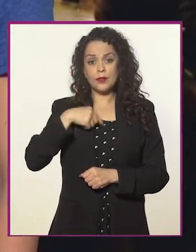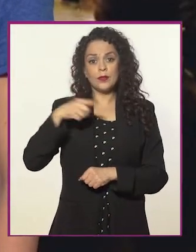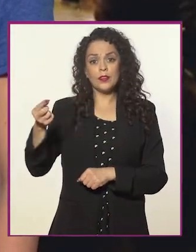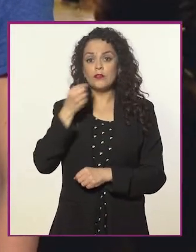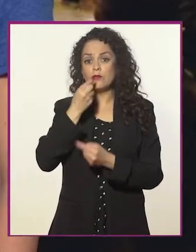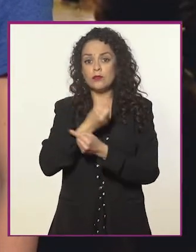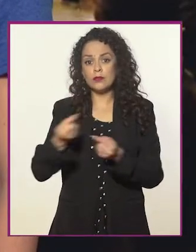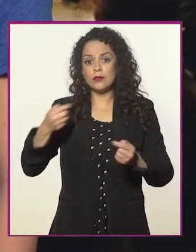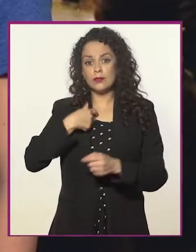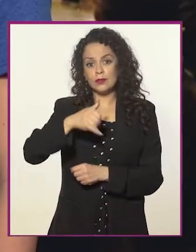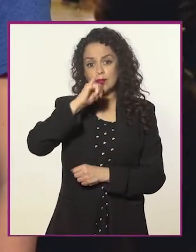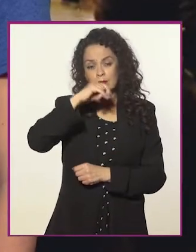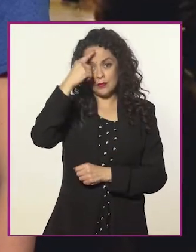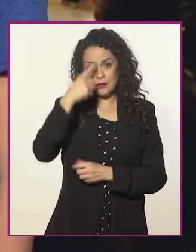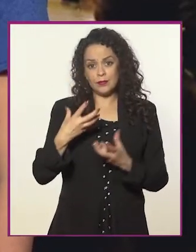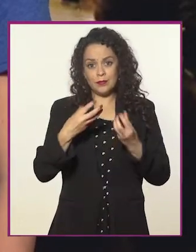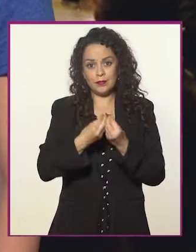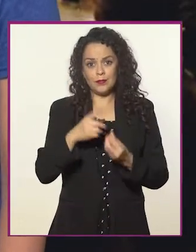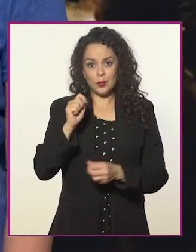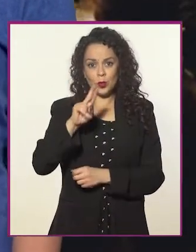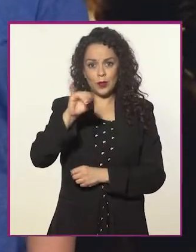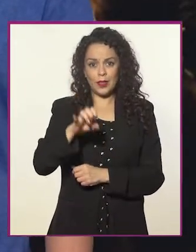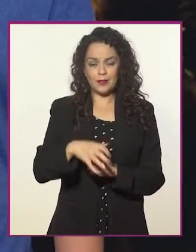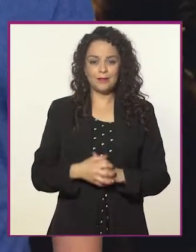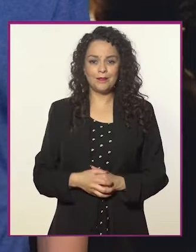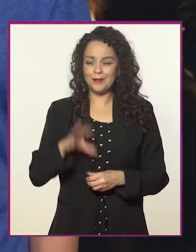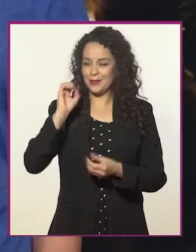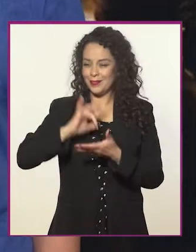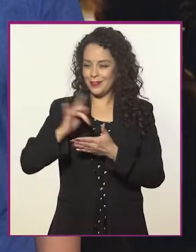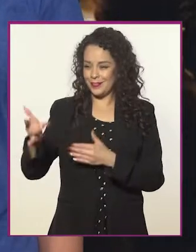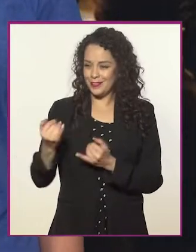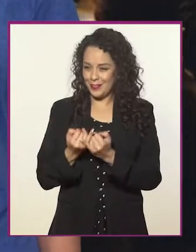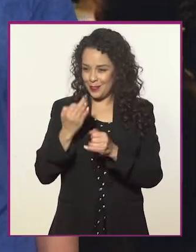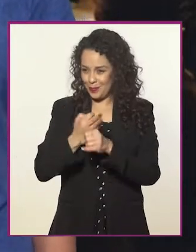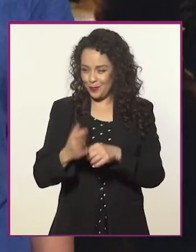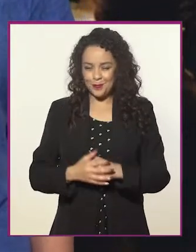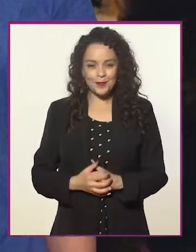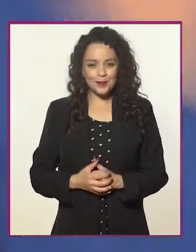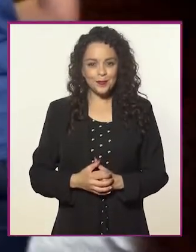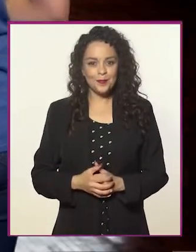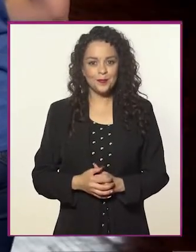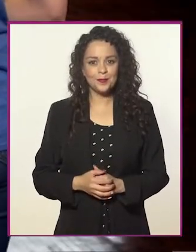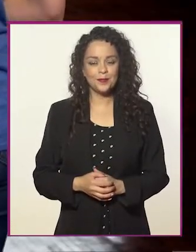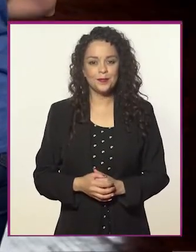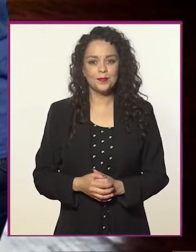un chabón para morfar. ¡Tuje! Gracias, igualmente.